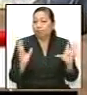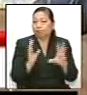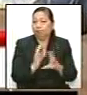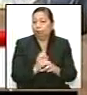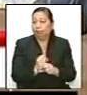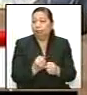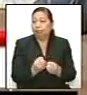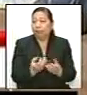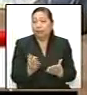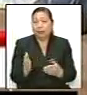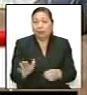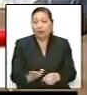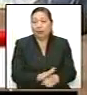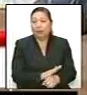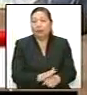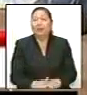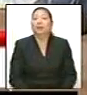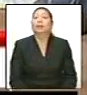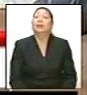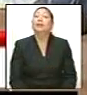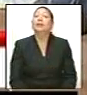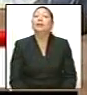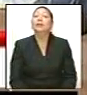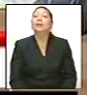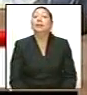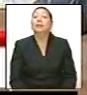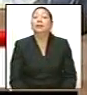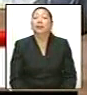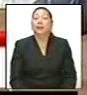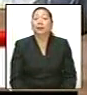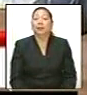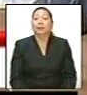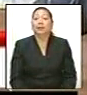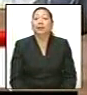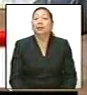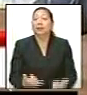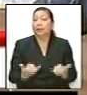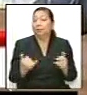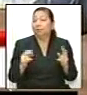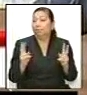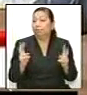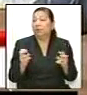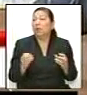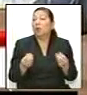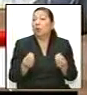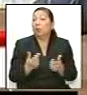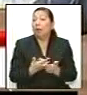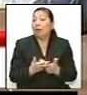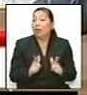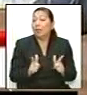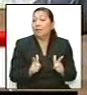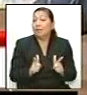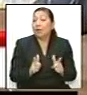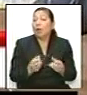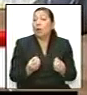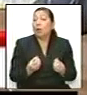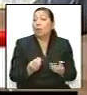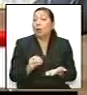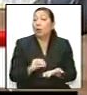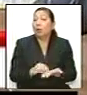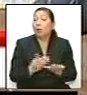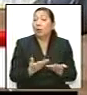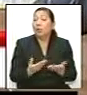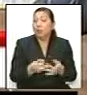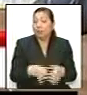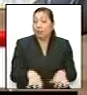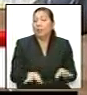que es bastante complicado. La cuestión es lo siguiente. Aquí el tema de fondo es cómo liberamos recursos y cómo priorizamos las